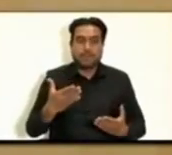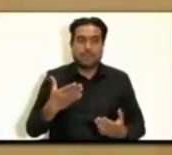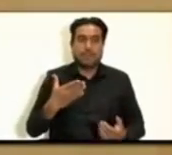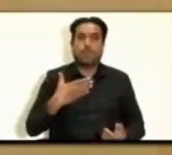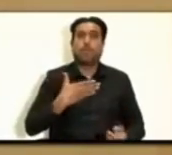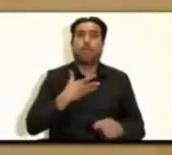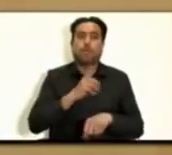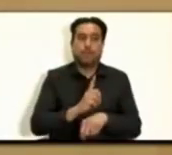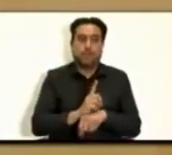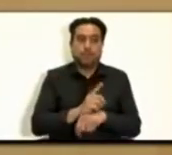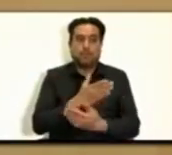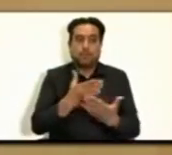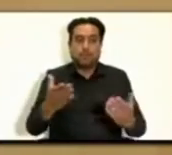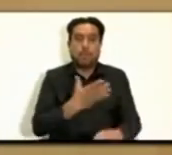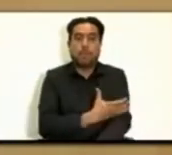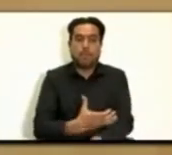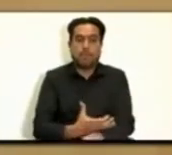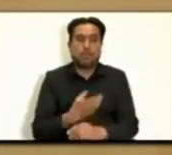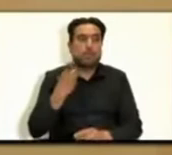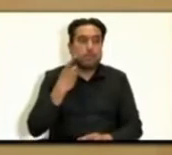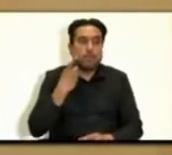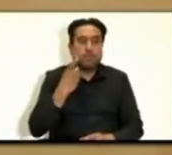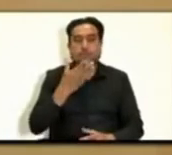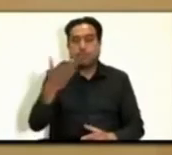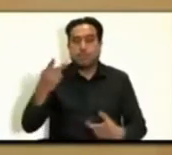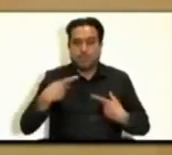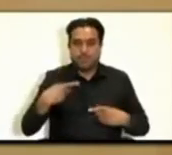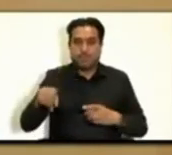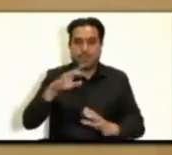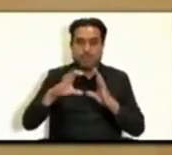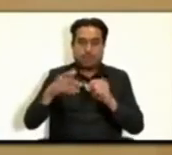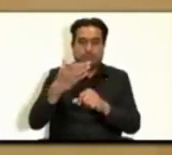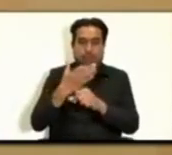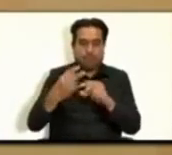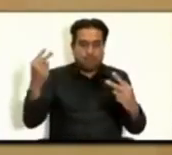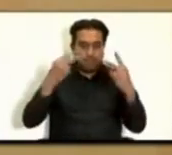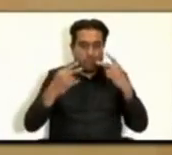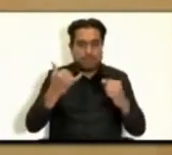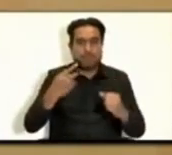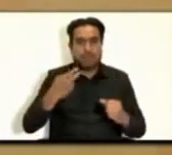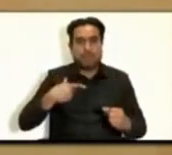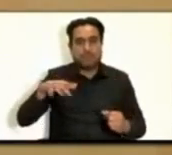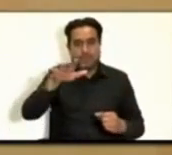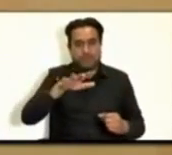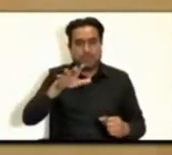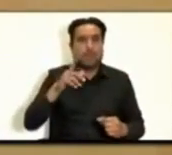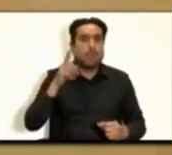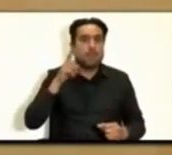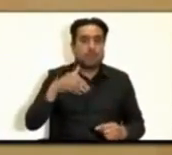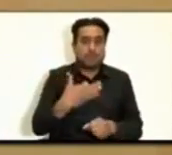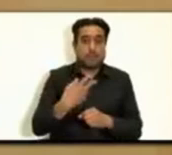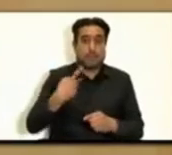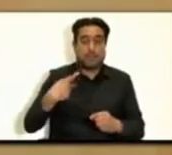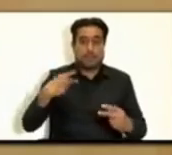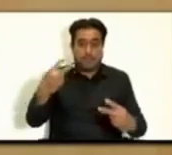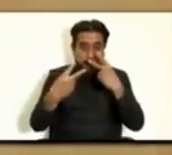compañeros diputados medios de comunicación a quienes hoy nos acompañan en este recinto legislativo y a quienes nos